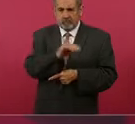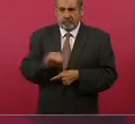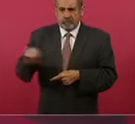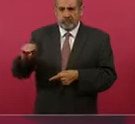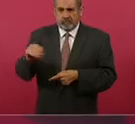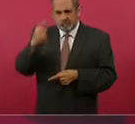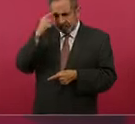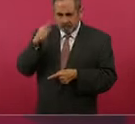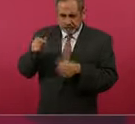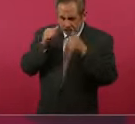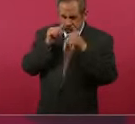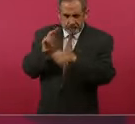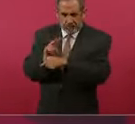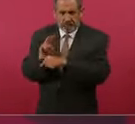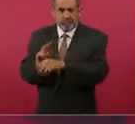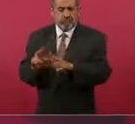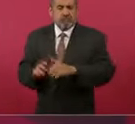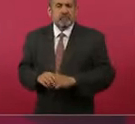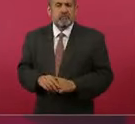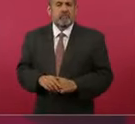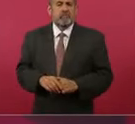Para que tengan